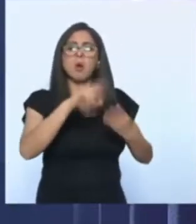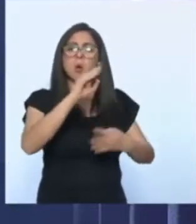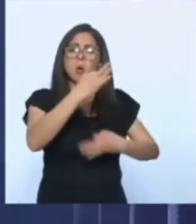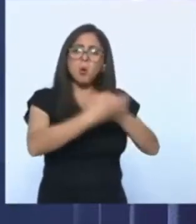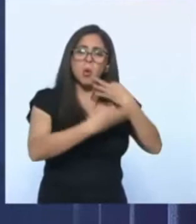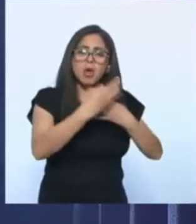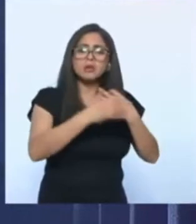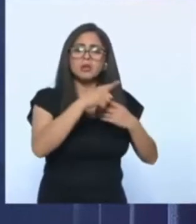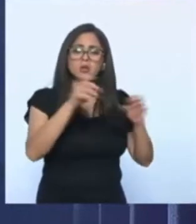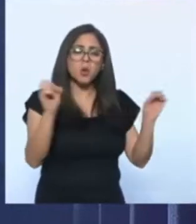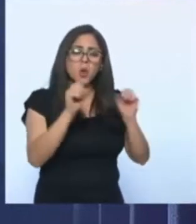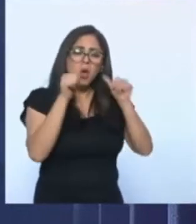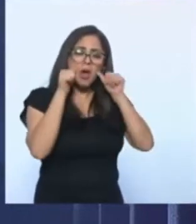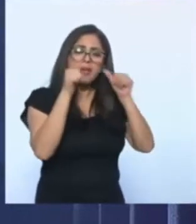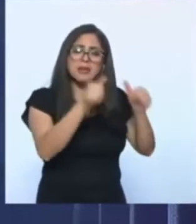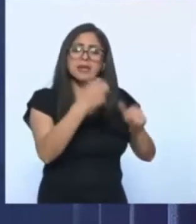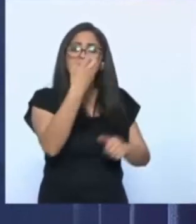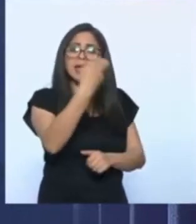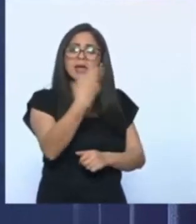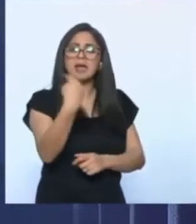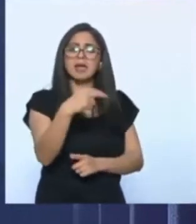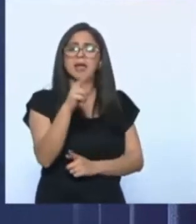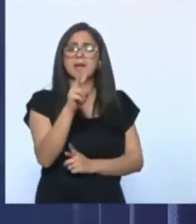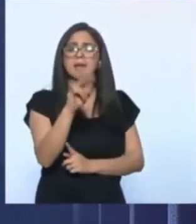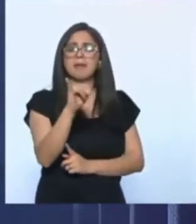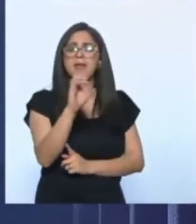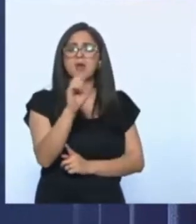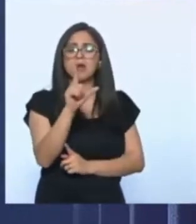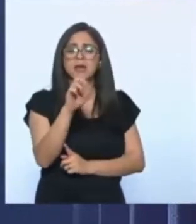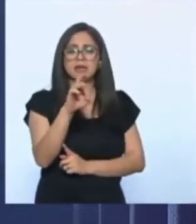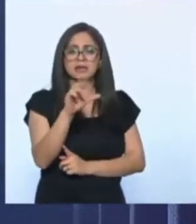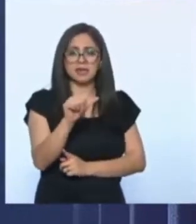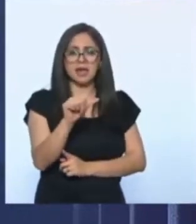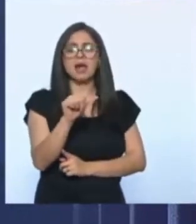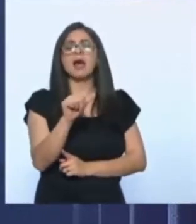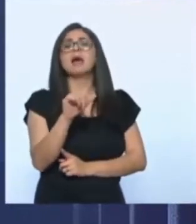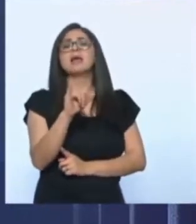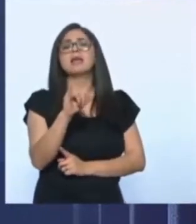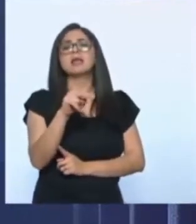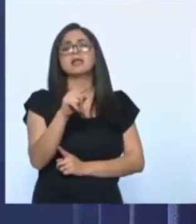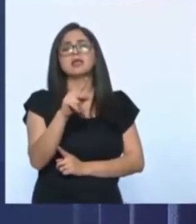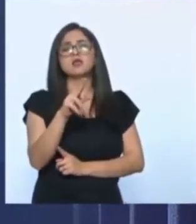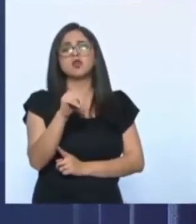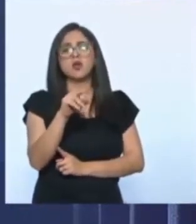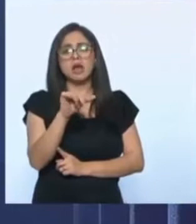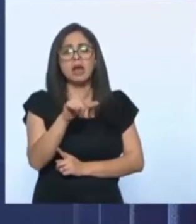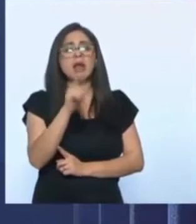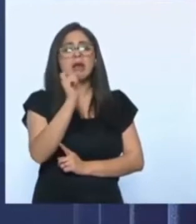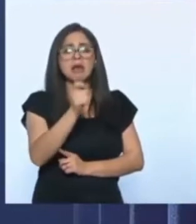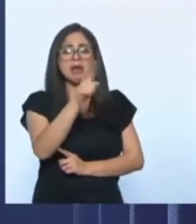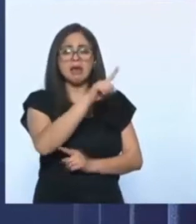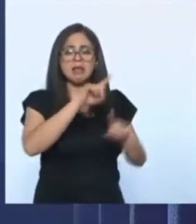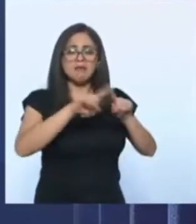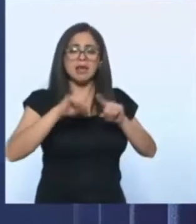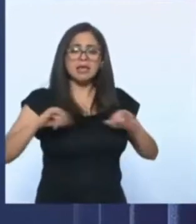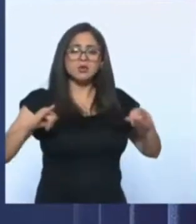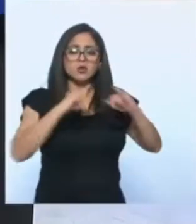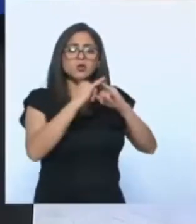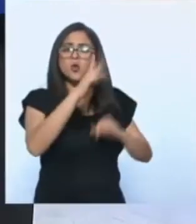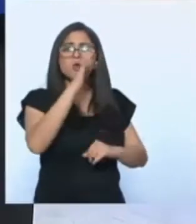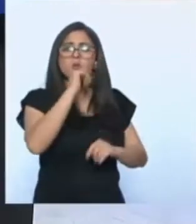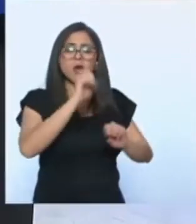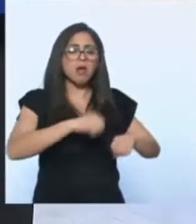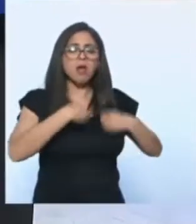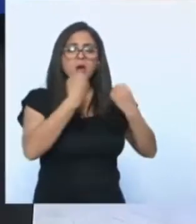llama violencia institucional, cuando una autoridad no permite el pleno ejercicio del derecho y del acceso a la justicia a